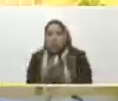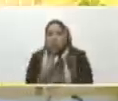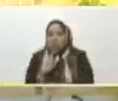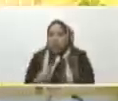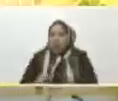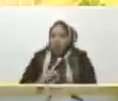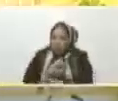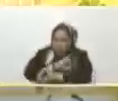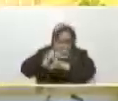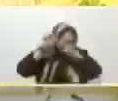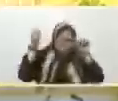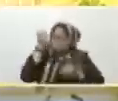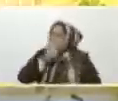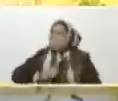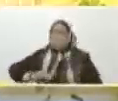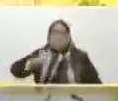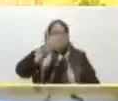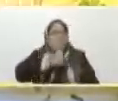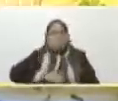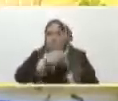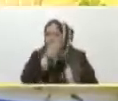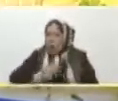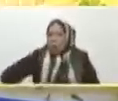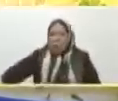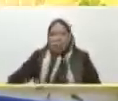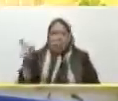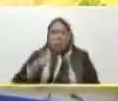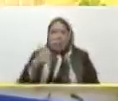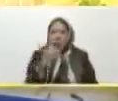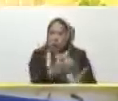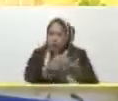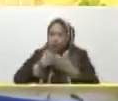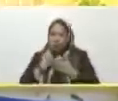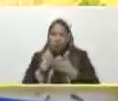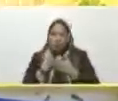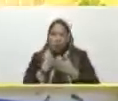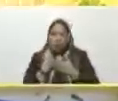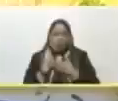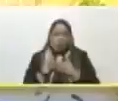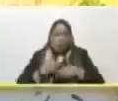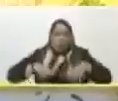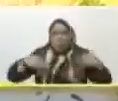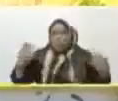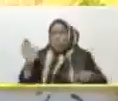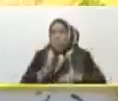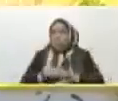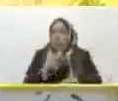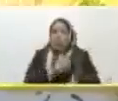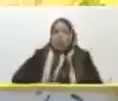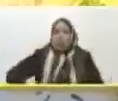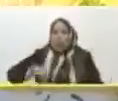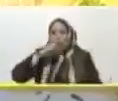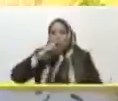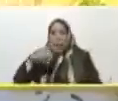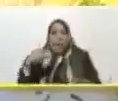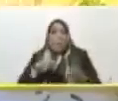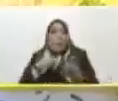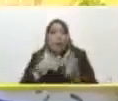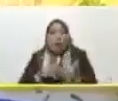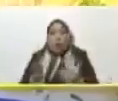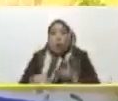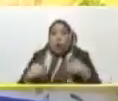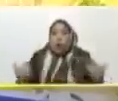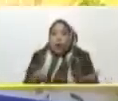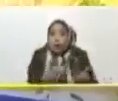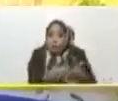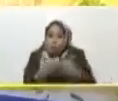y dijo presidente necesitamos su ayuda y yo creo que te puede ayudar mi hijo ayuden espero en que te puede ayudar pimentel